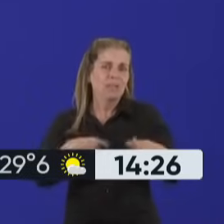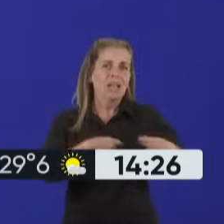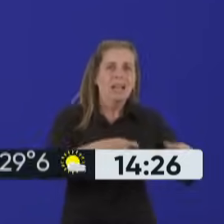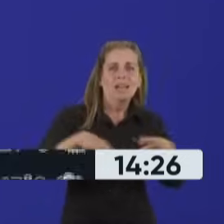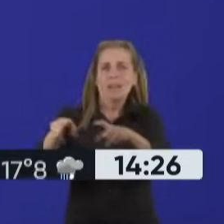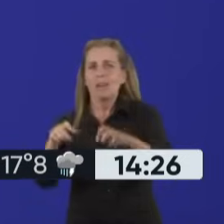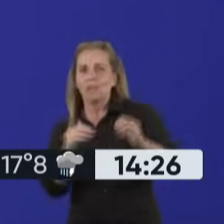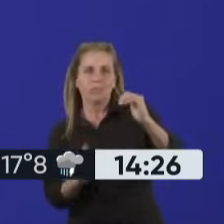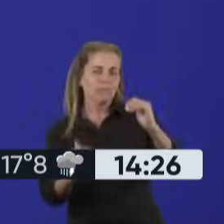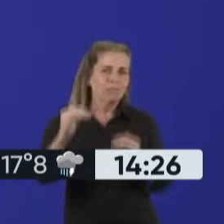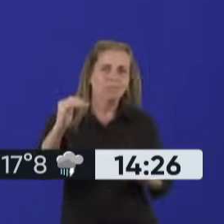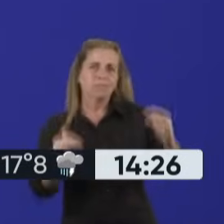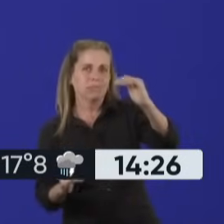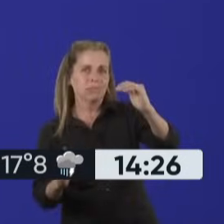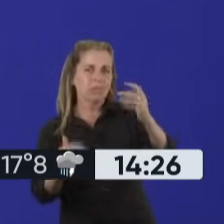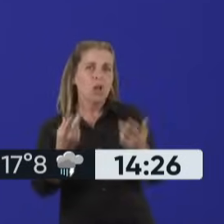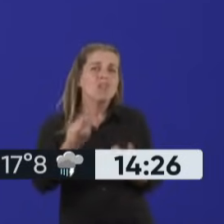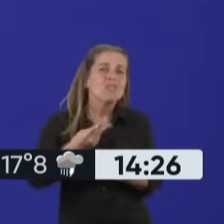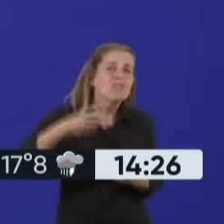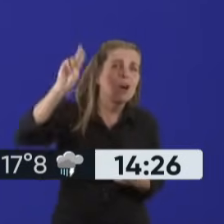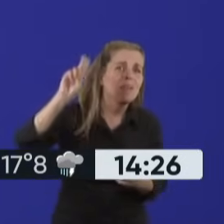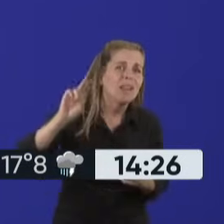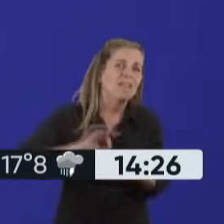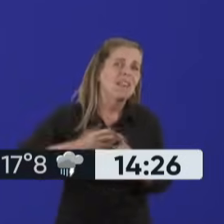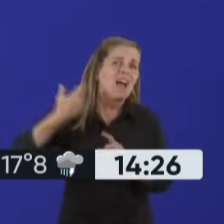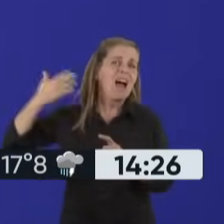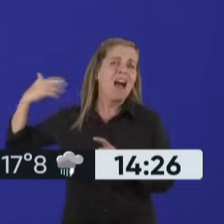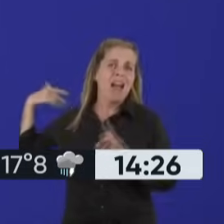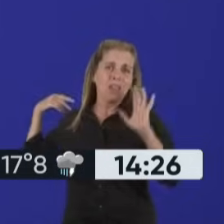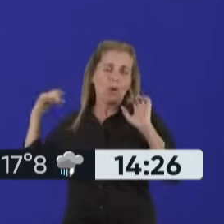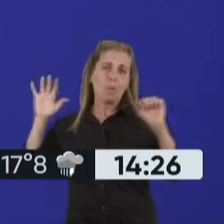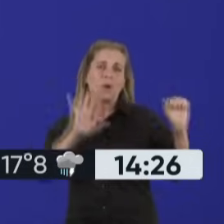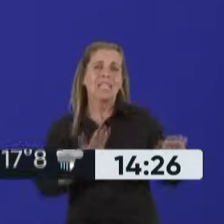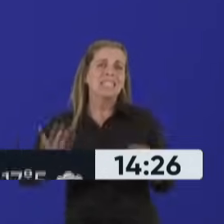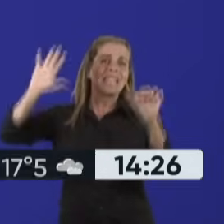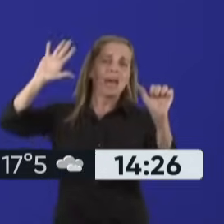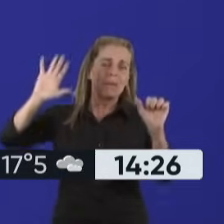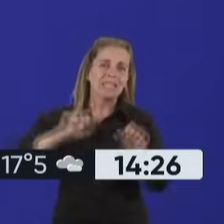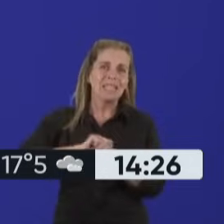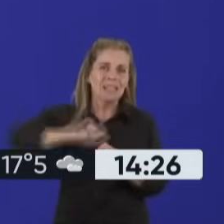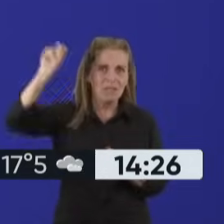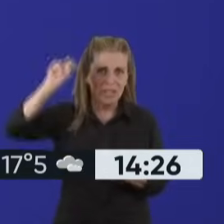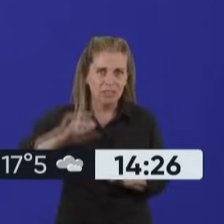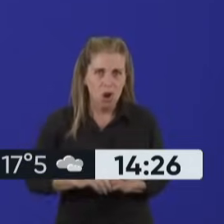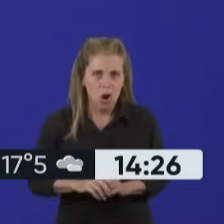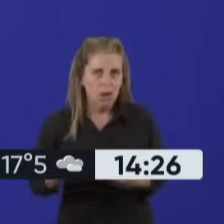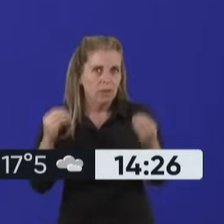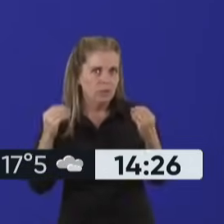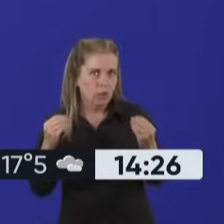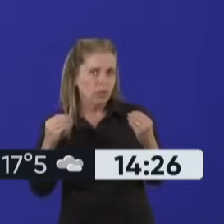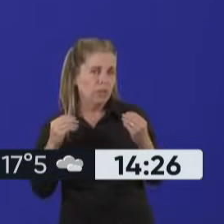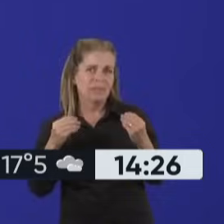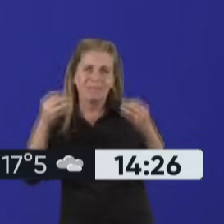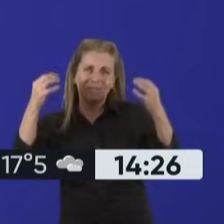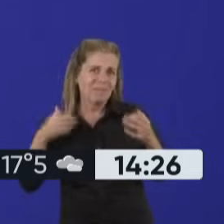el doble del que había en la previa del Rodrigazo, que implicó sextuplicar la tasa de inflación, con lo cual de base íbamos a